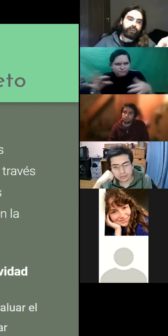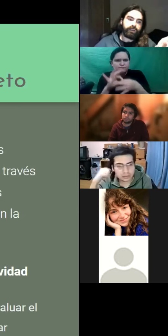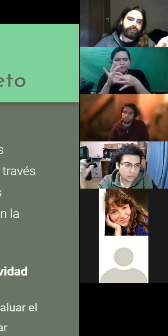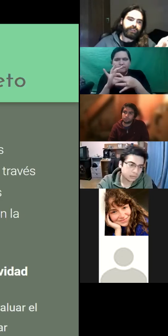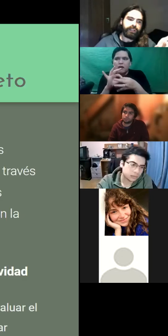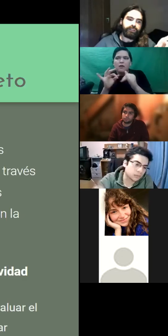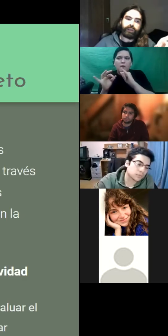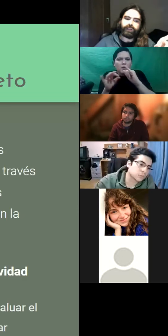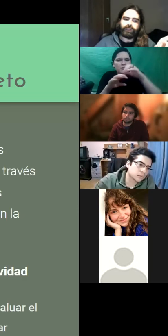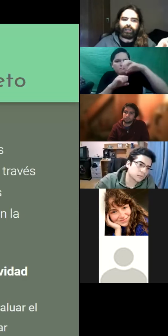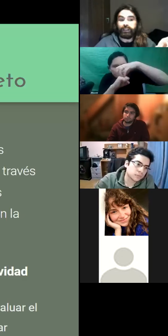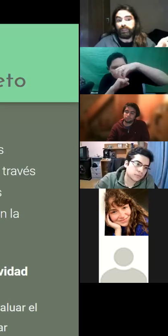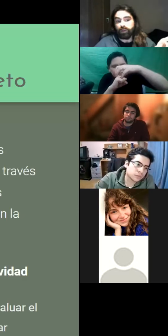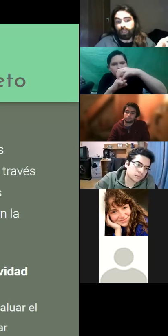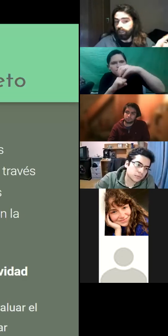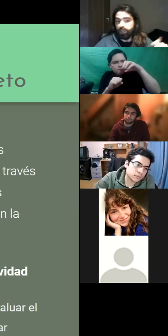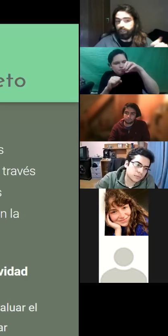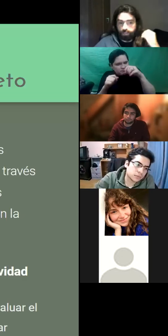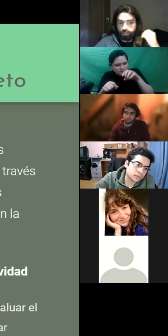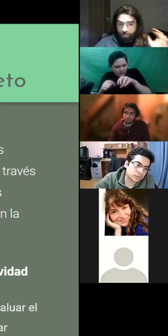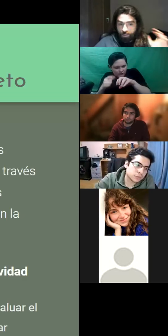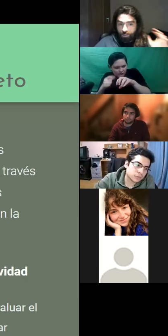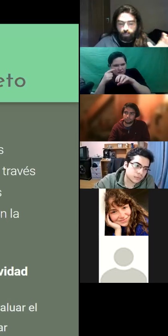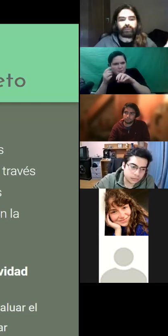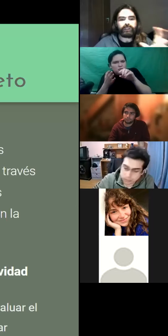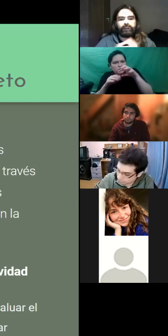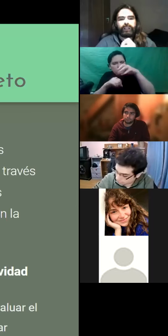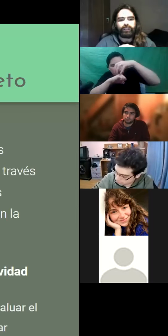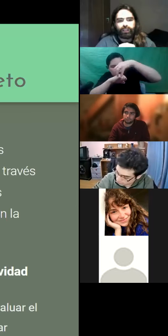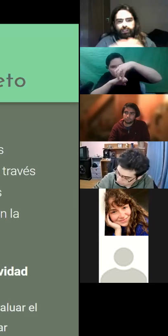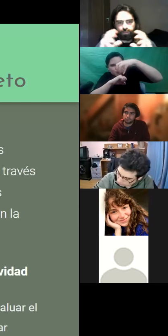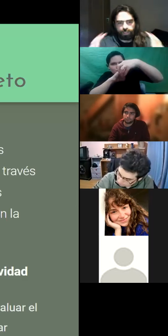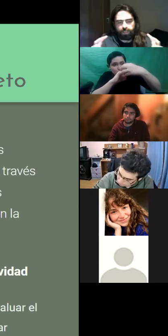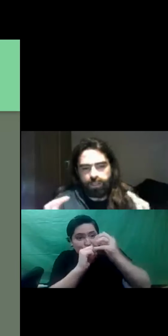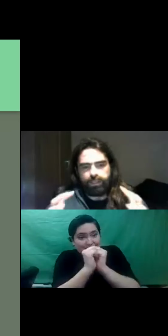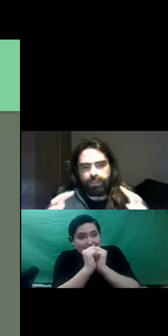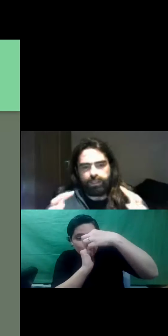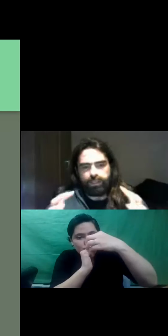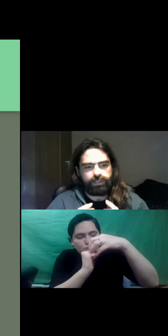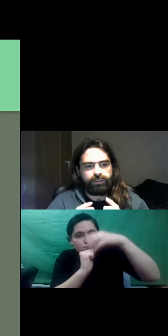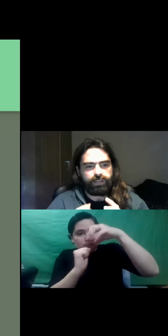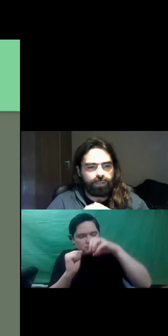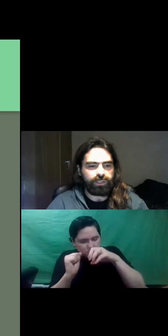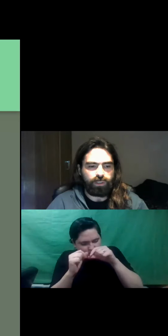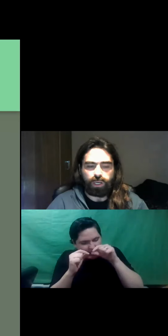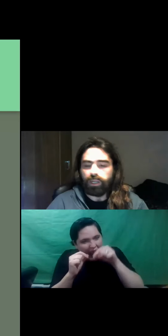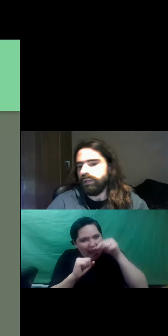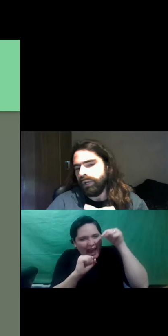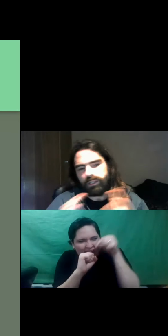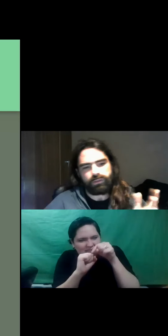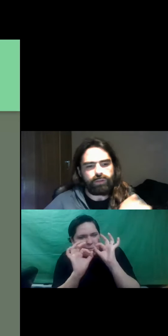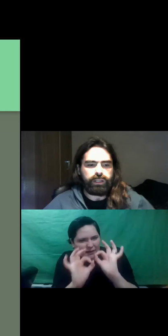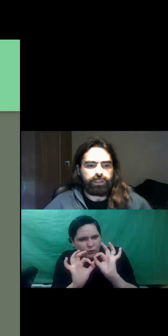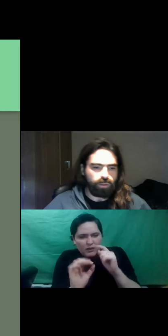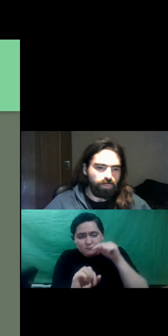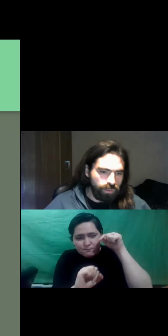de cada región cerebral definir lo que se llama la dinámica local, que es el sistema de ecuaciones que va a regir la actividad de esa área cerebral en particular. Y